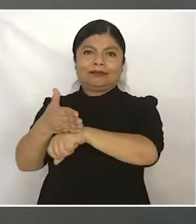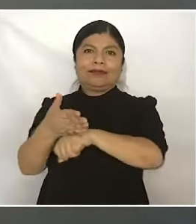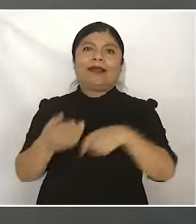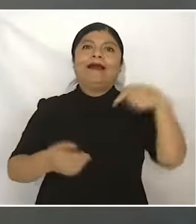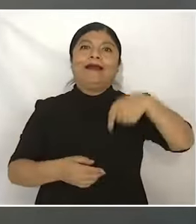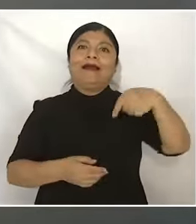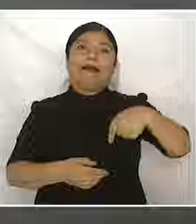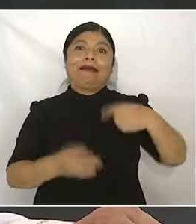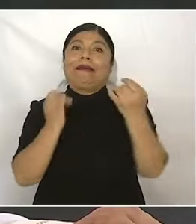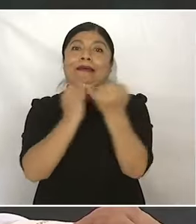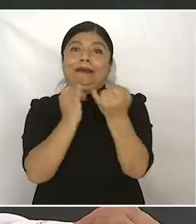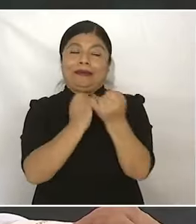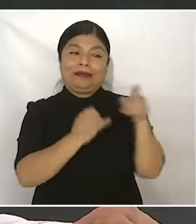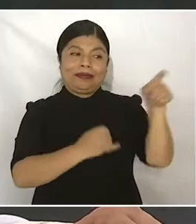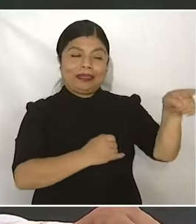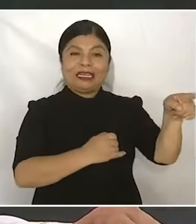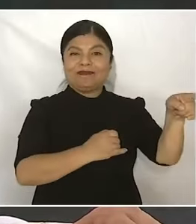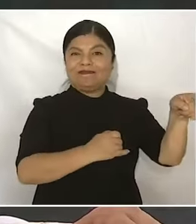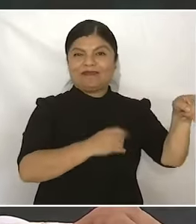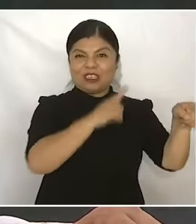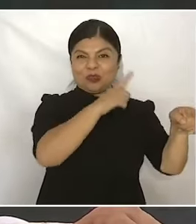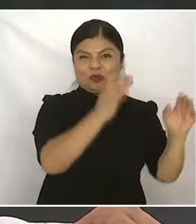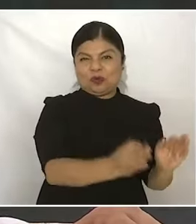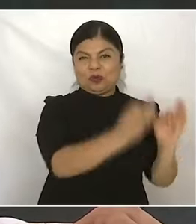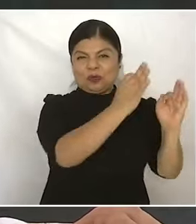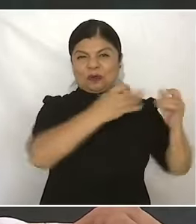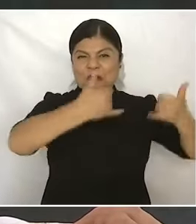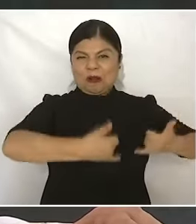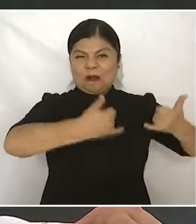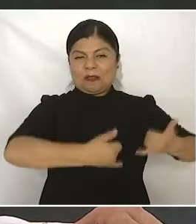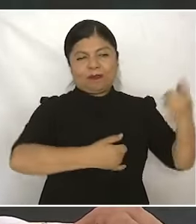las enfermedades. Bueno,